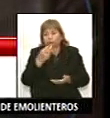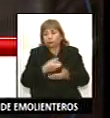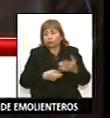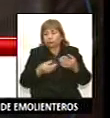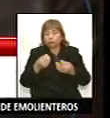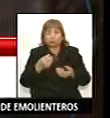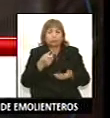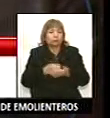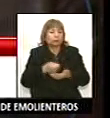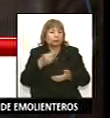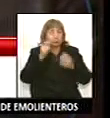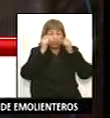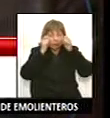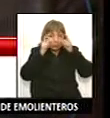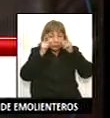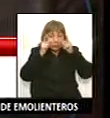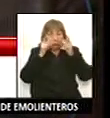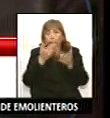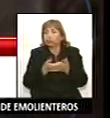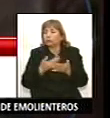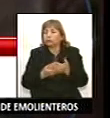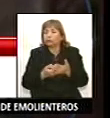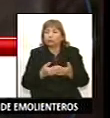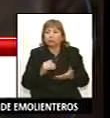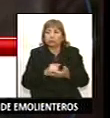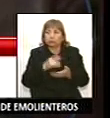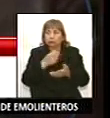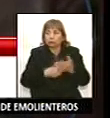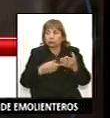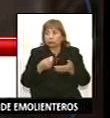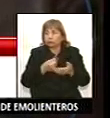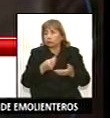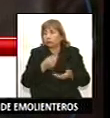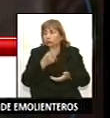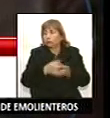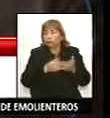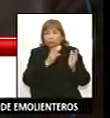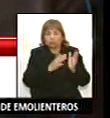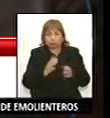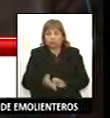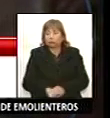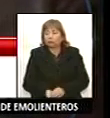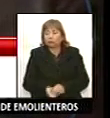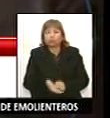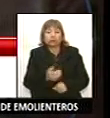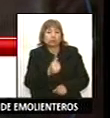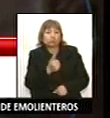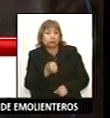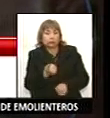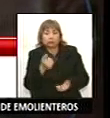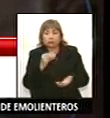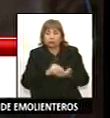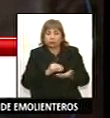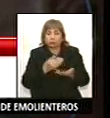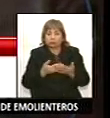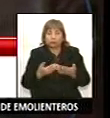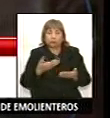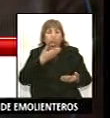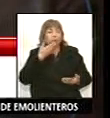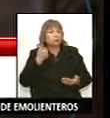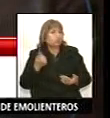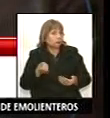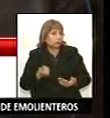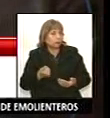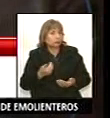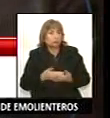desarrollo y evaluaciones de impacto de las intervenciones financiadas por el presupuesto público y otros estudios relevantes para la mejora del diseño de las